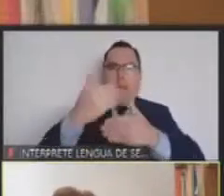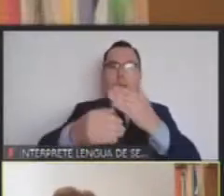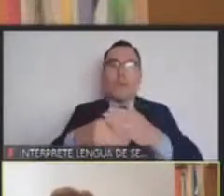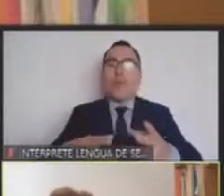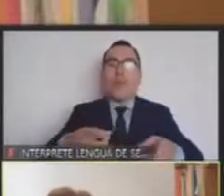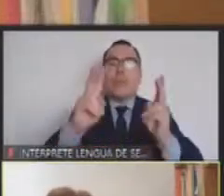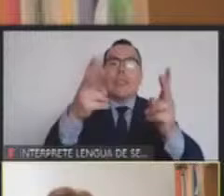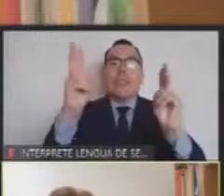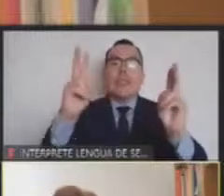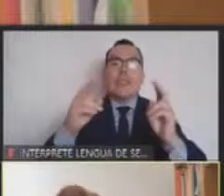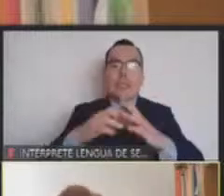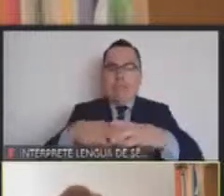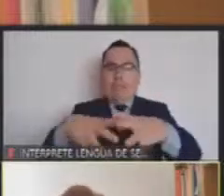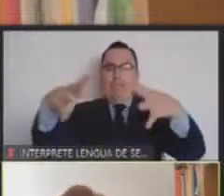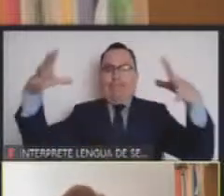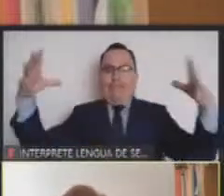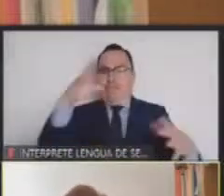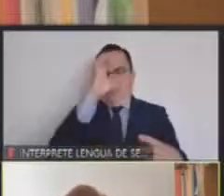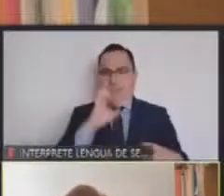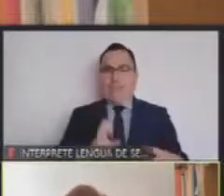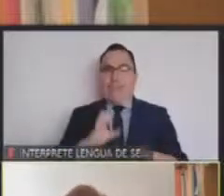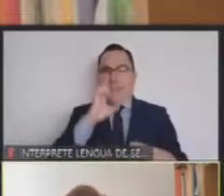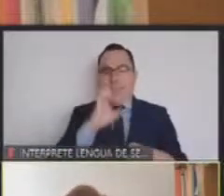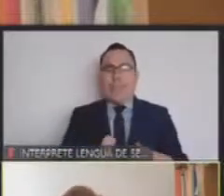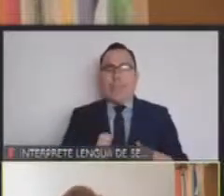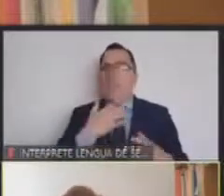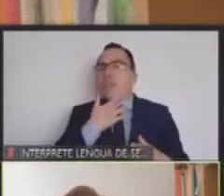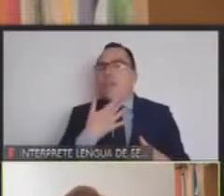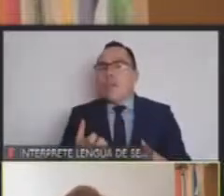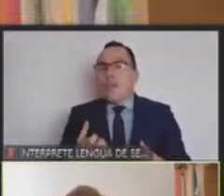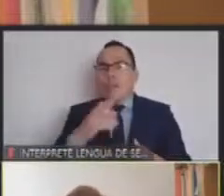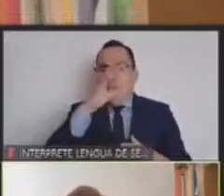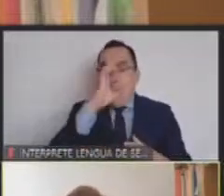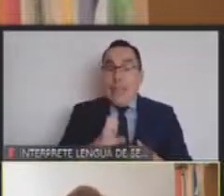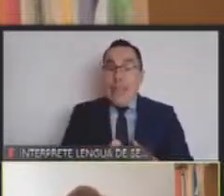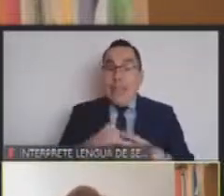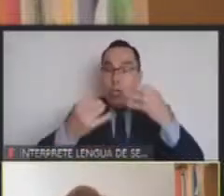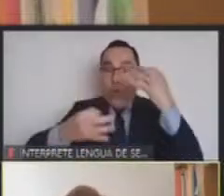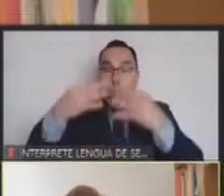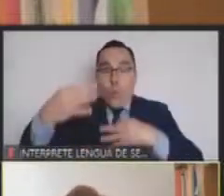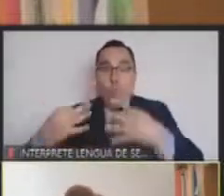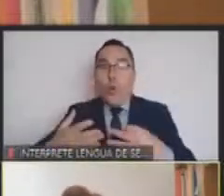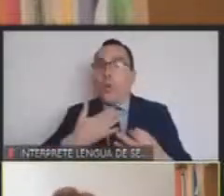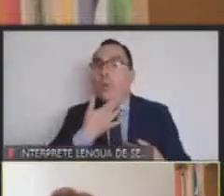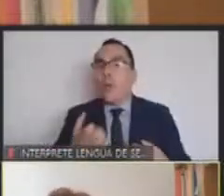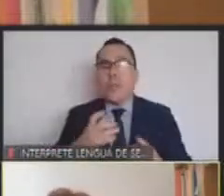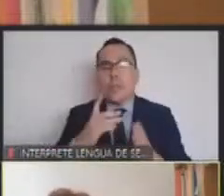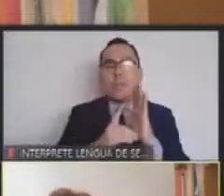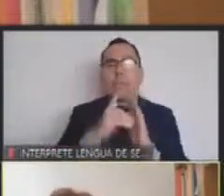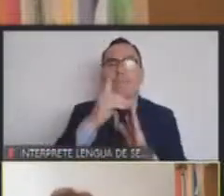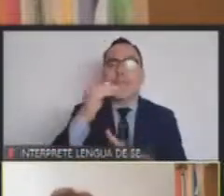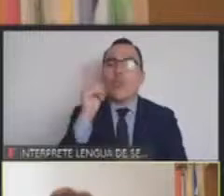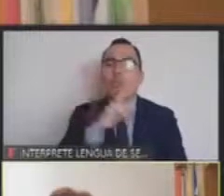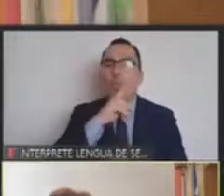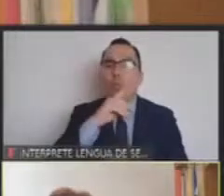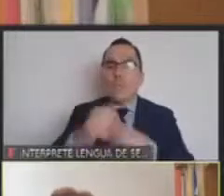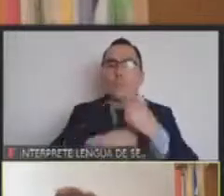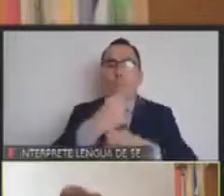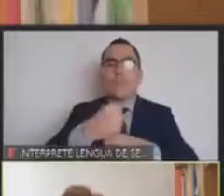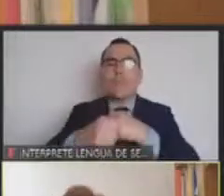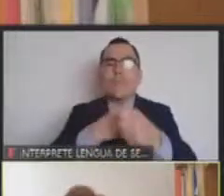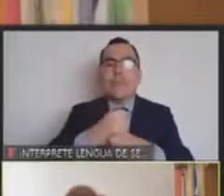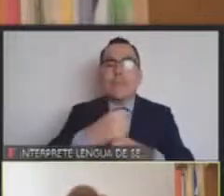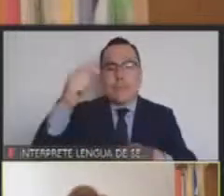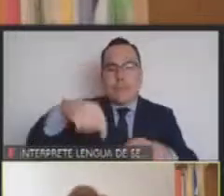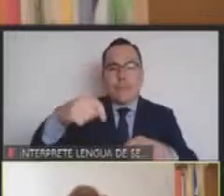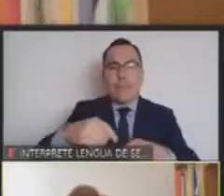esta dimensión ética. El debate sobre la ética judicial se desarrolló sobre todo en los últimos años y curiosamente